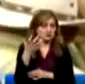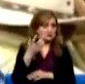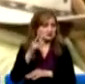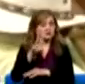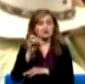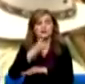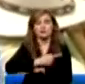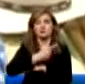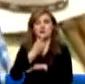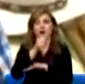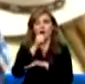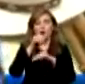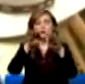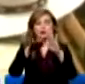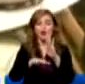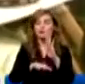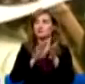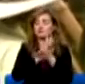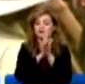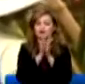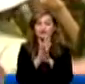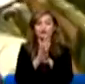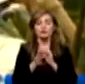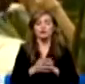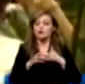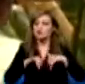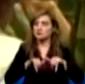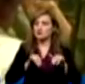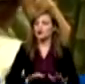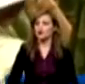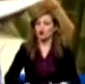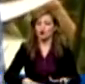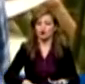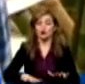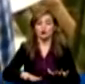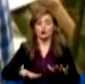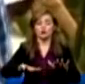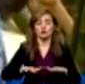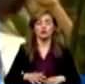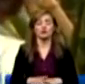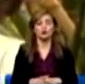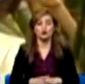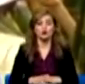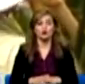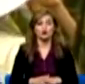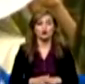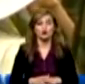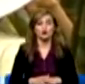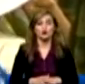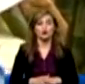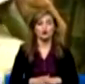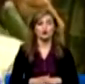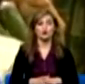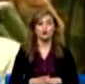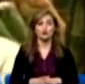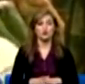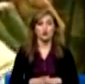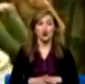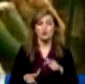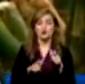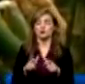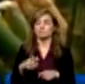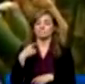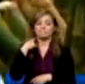que las aguas no bajan. Por lo contrario, siguen subiendo el caudal de los ríos y de una u otra manera pues ya ponen zozobra,